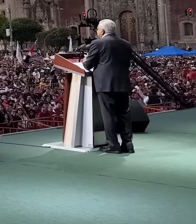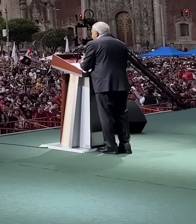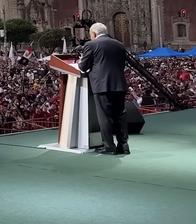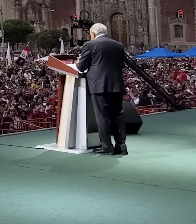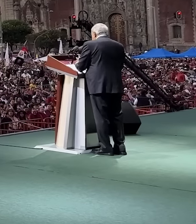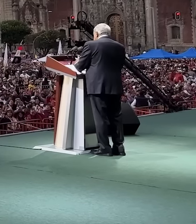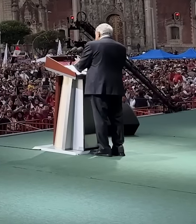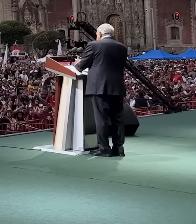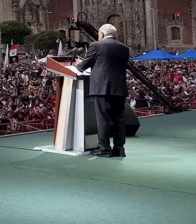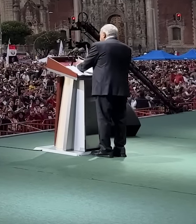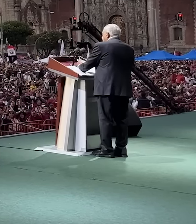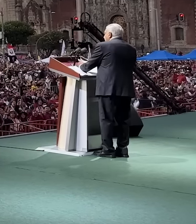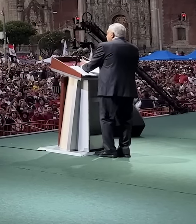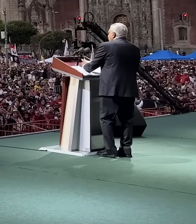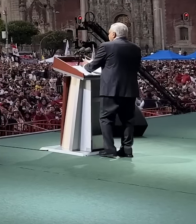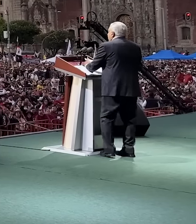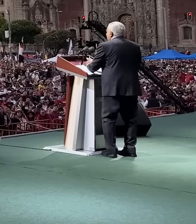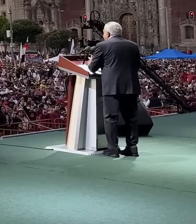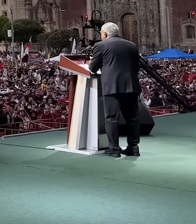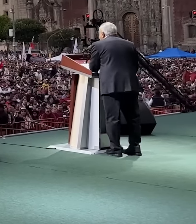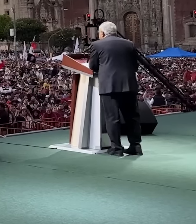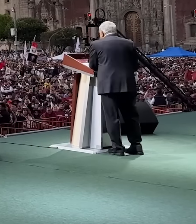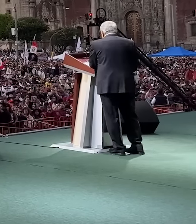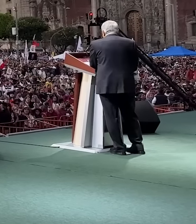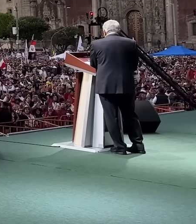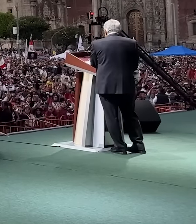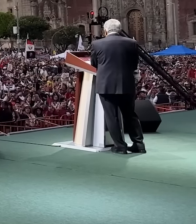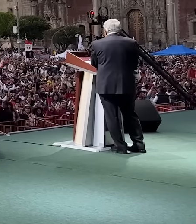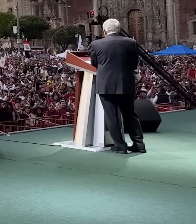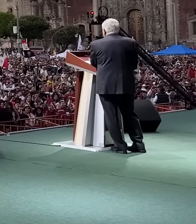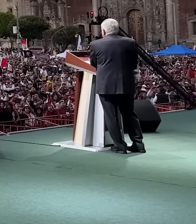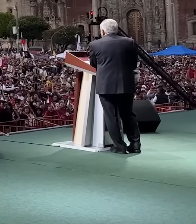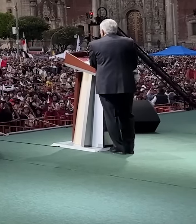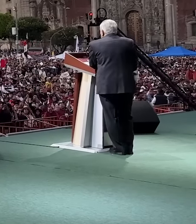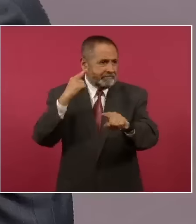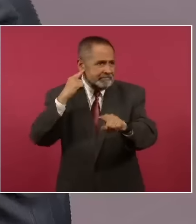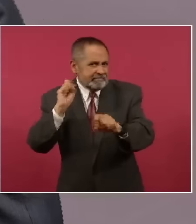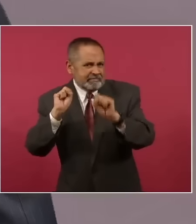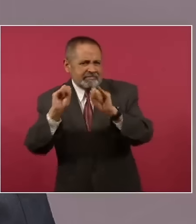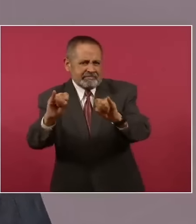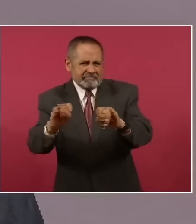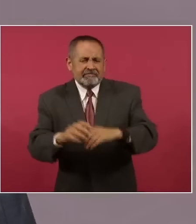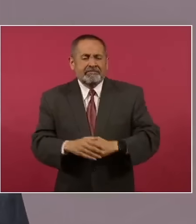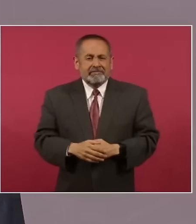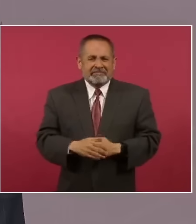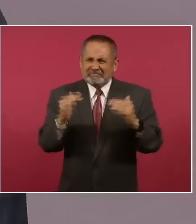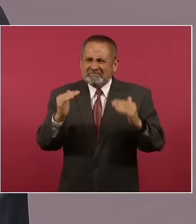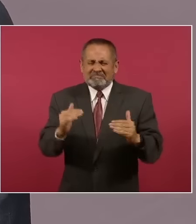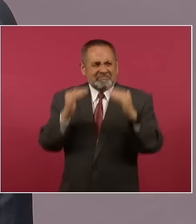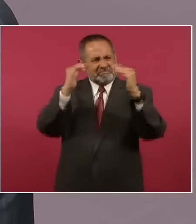¿Justicia social? Sí. ¿Igualdad? Sí. ¿Soberanía?